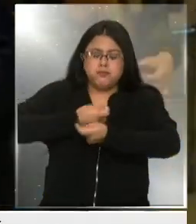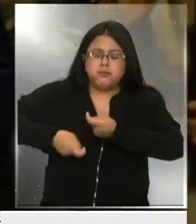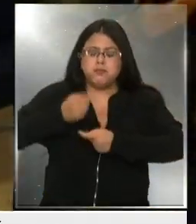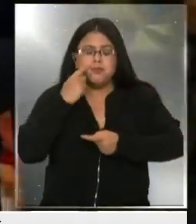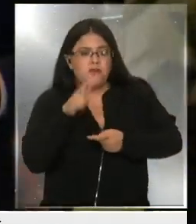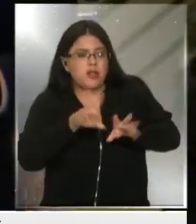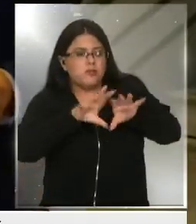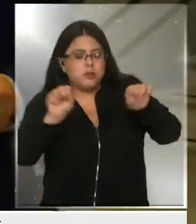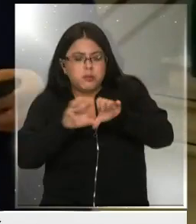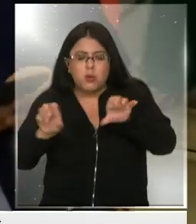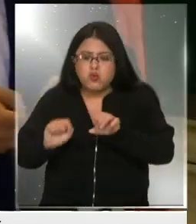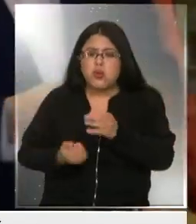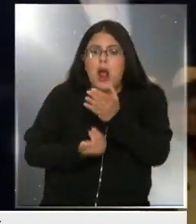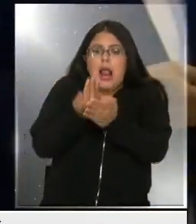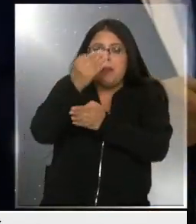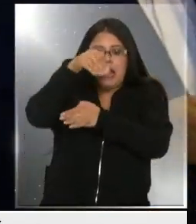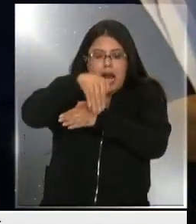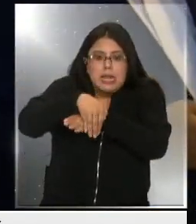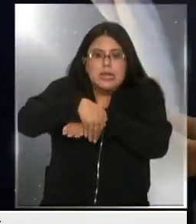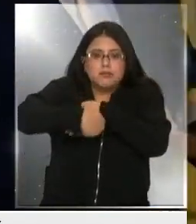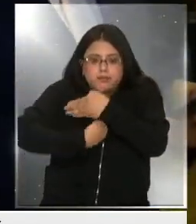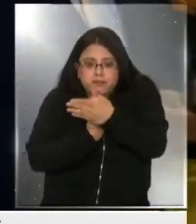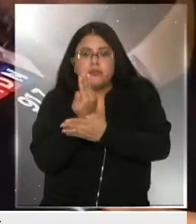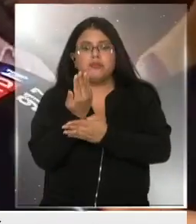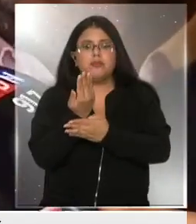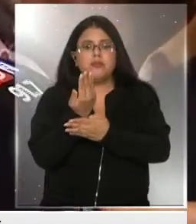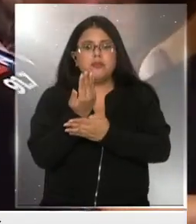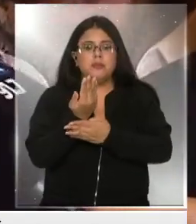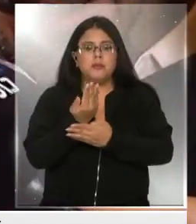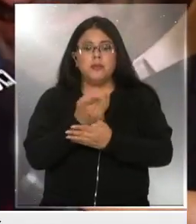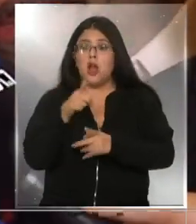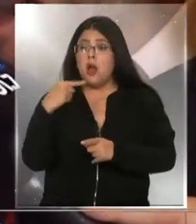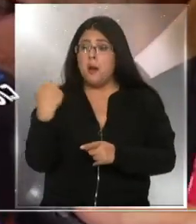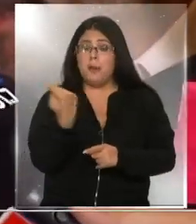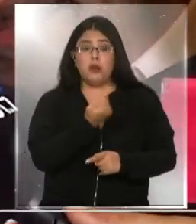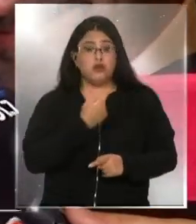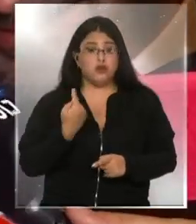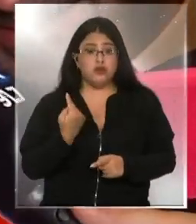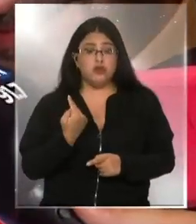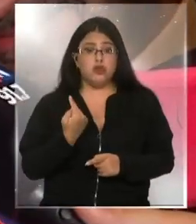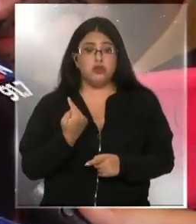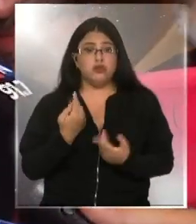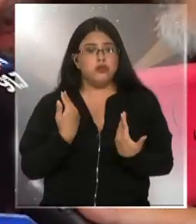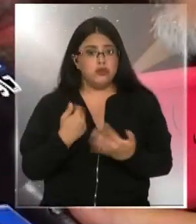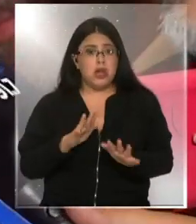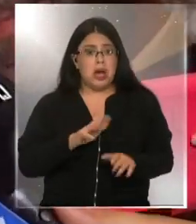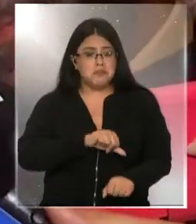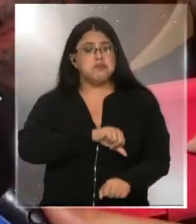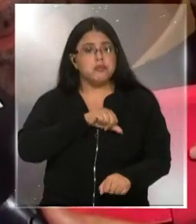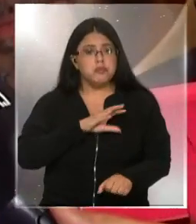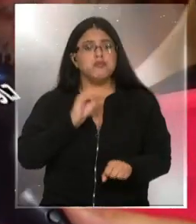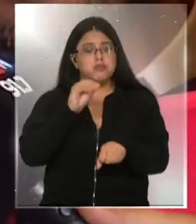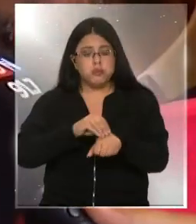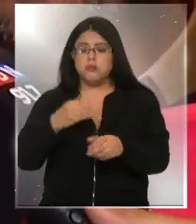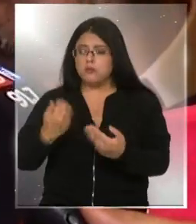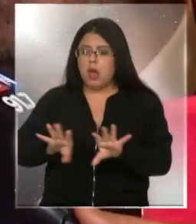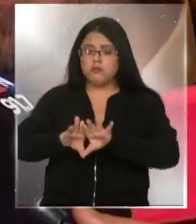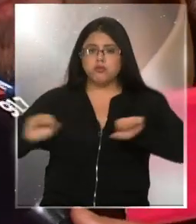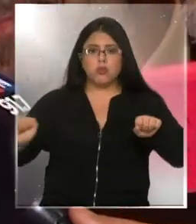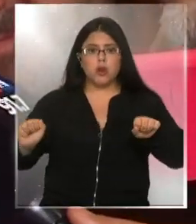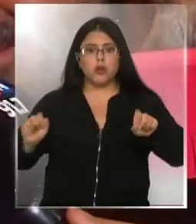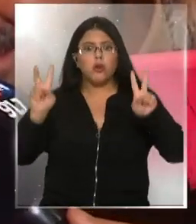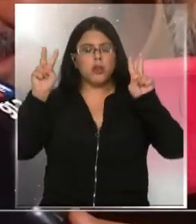mañana, por la tarde y por la noche. Nos complace anunciar que hemos llegado a un acuerdo, un